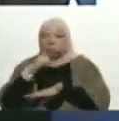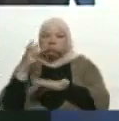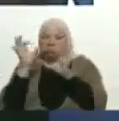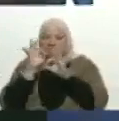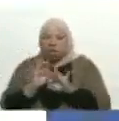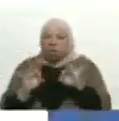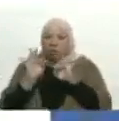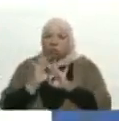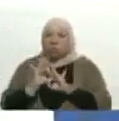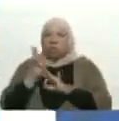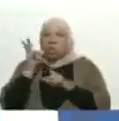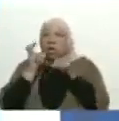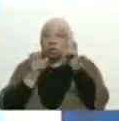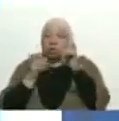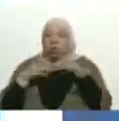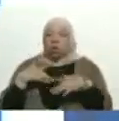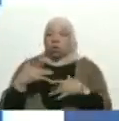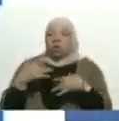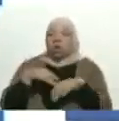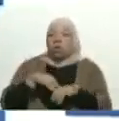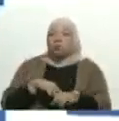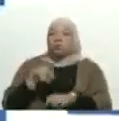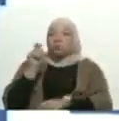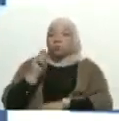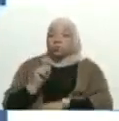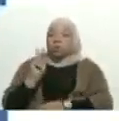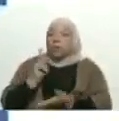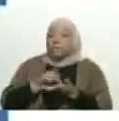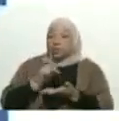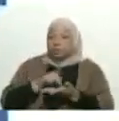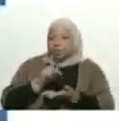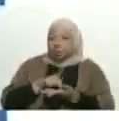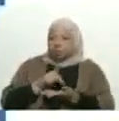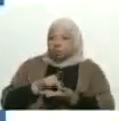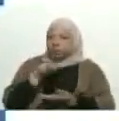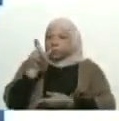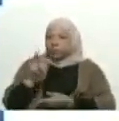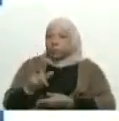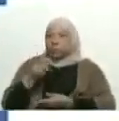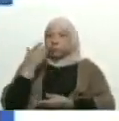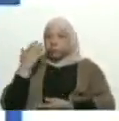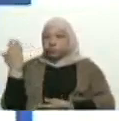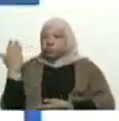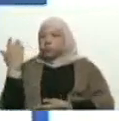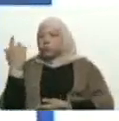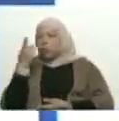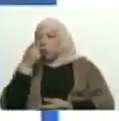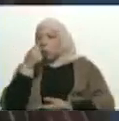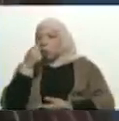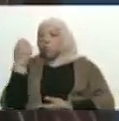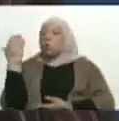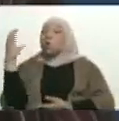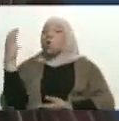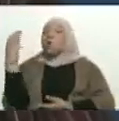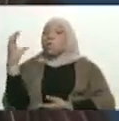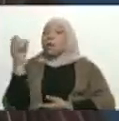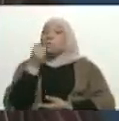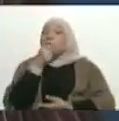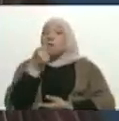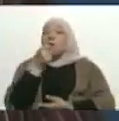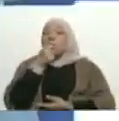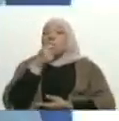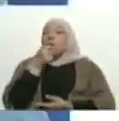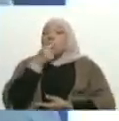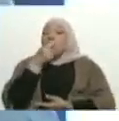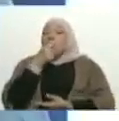allí escuchábamos la intervención, además de la perspectiva, de Hernando Calvo Ospina, colombiano, periodista y